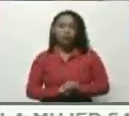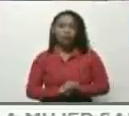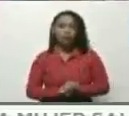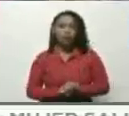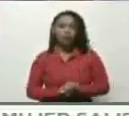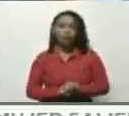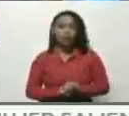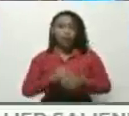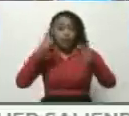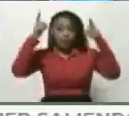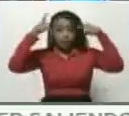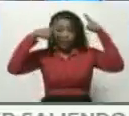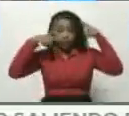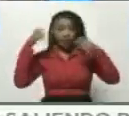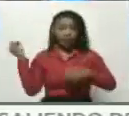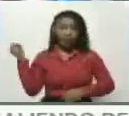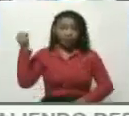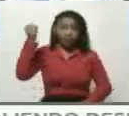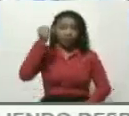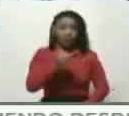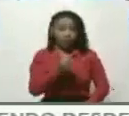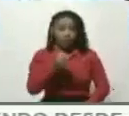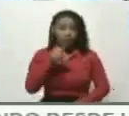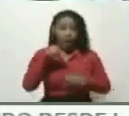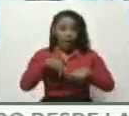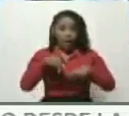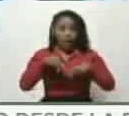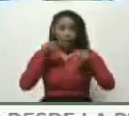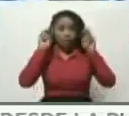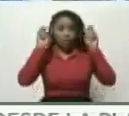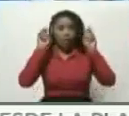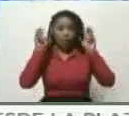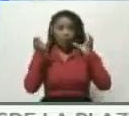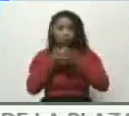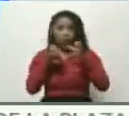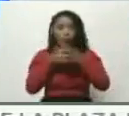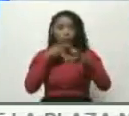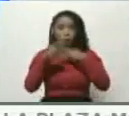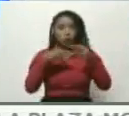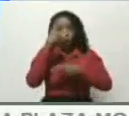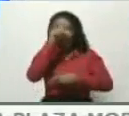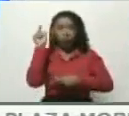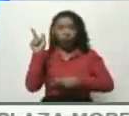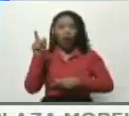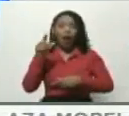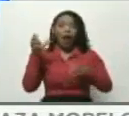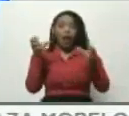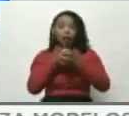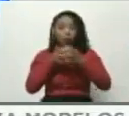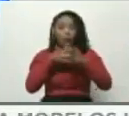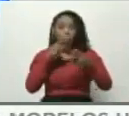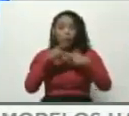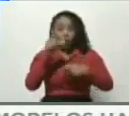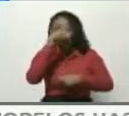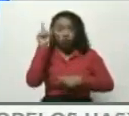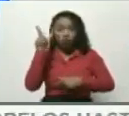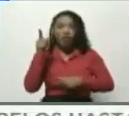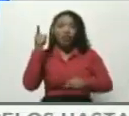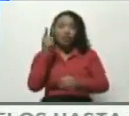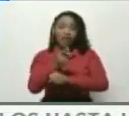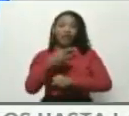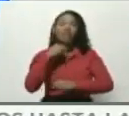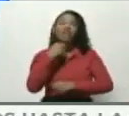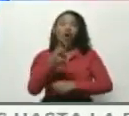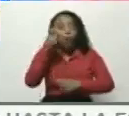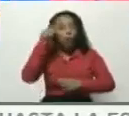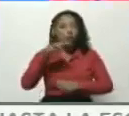Y Chávez también trajo ese concepto al partido. El partido debía ser la voz del pueblo. Y nosotros llamamos a la voz del